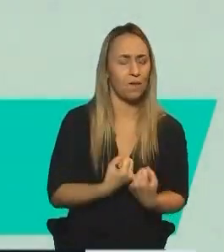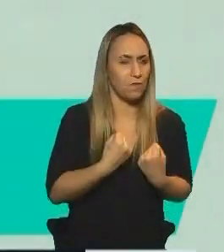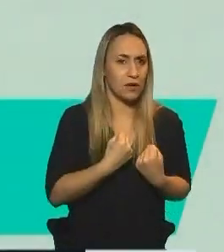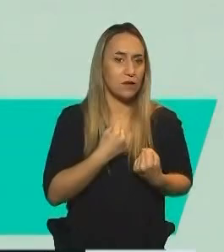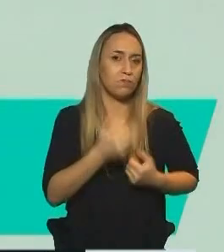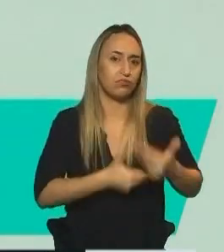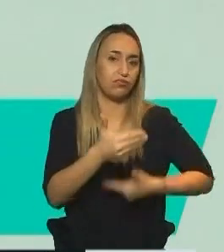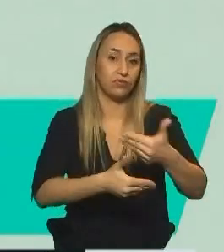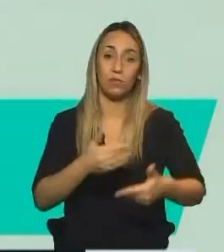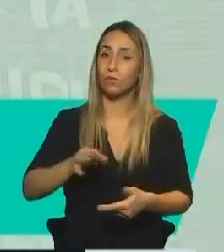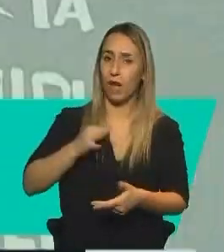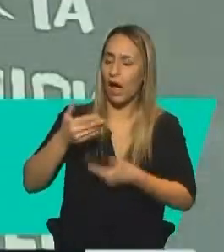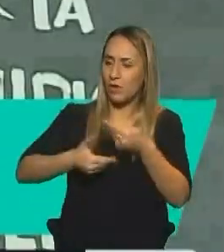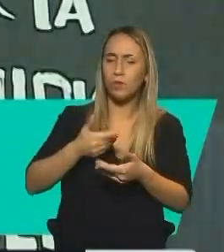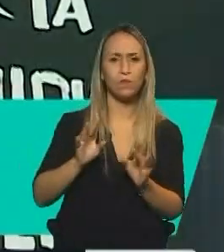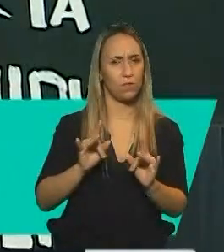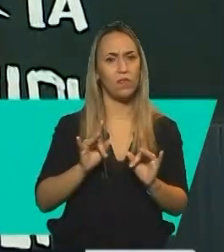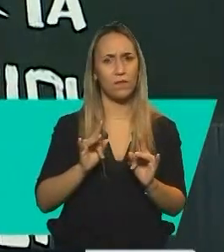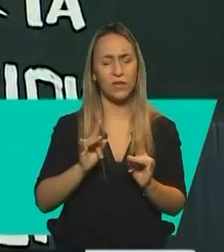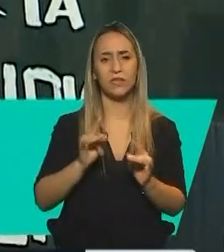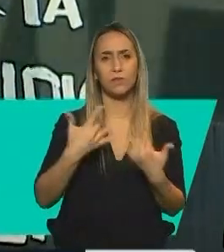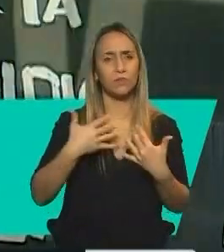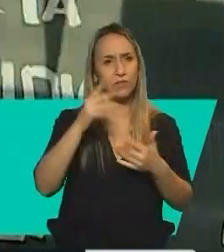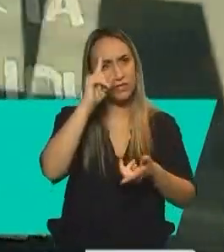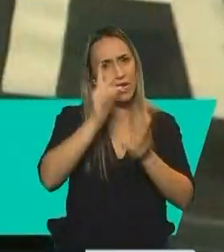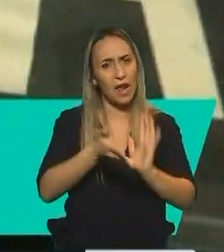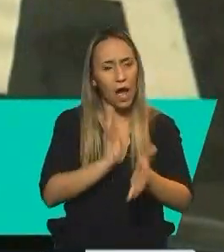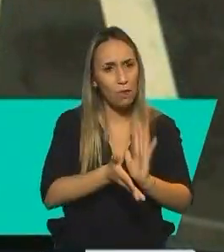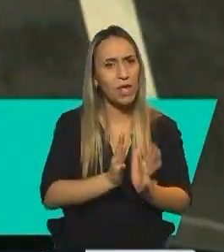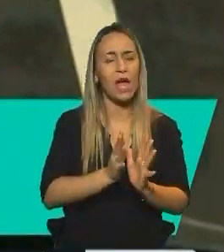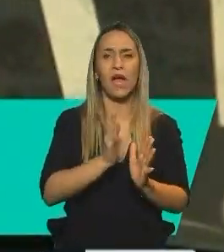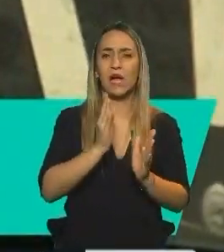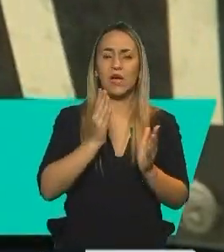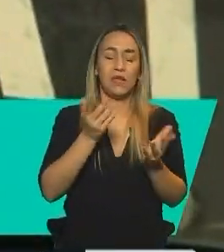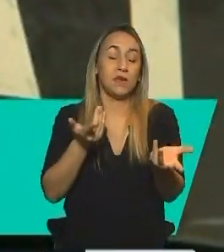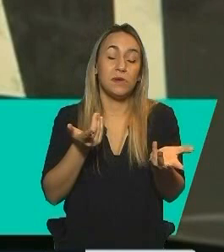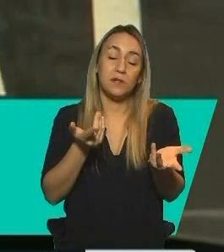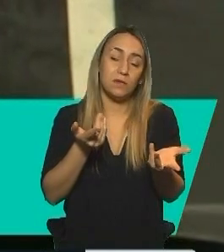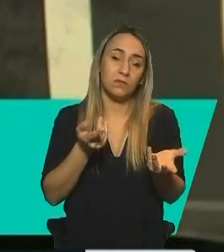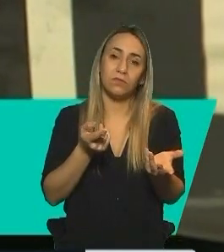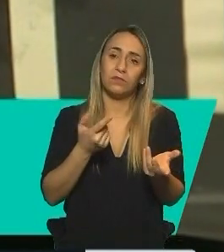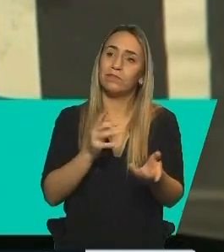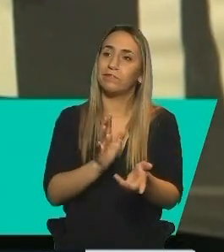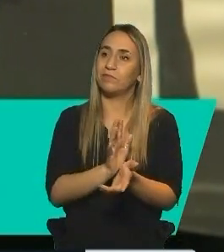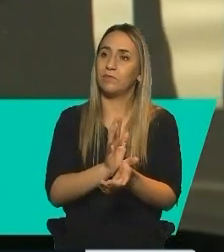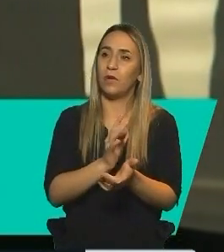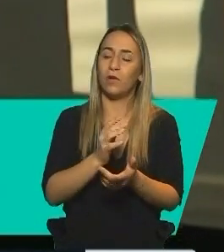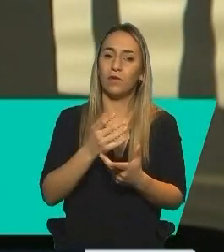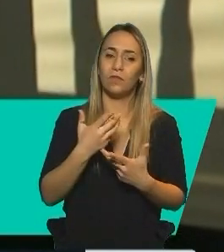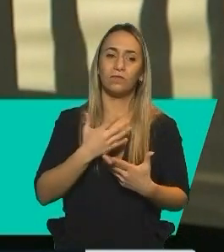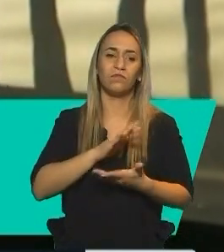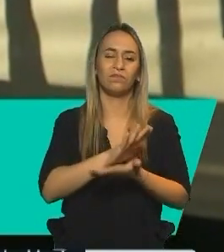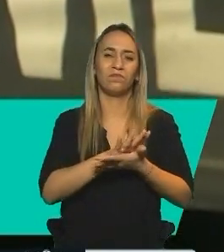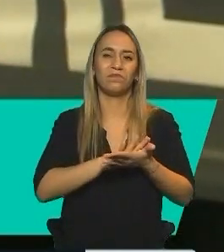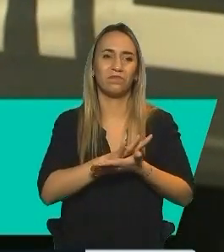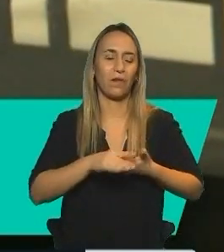Fueron años difíciles, terapia, y bueno, no se va a superar nunca, pero es convivir